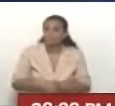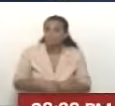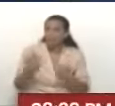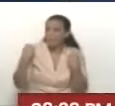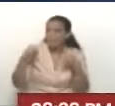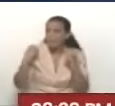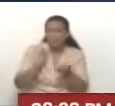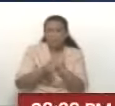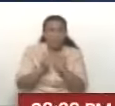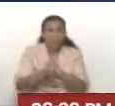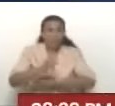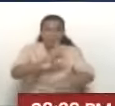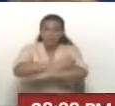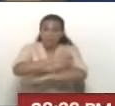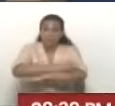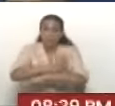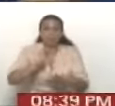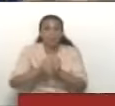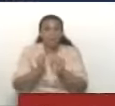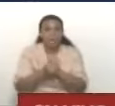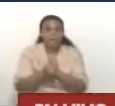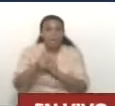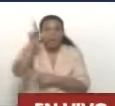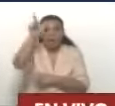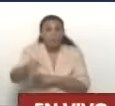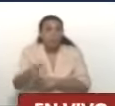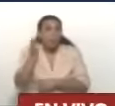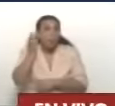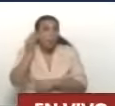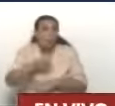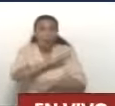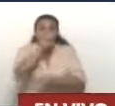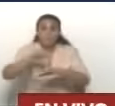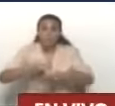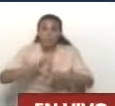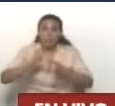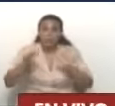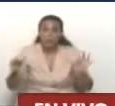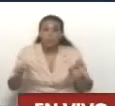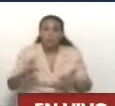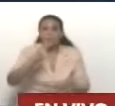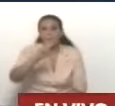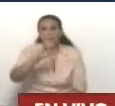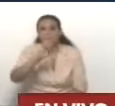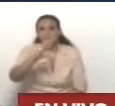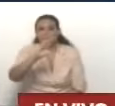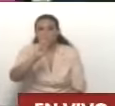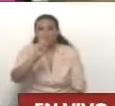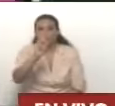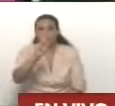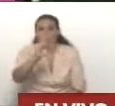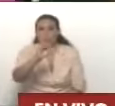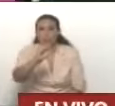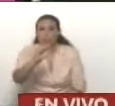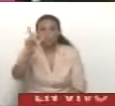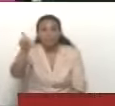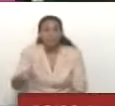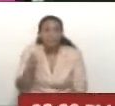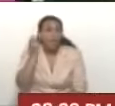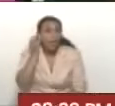práctica deportiva, la disciplina deportiva. Aquí tenemos una campeona nacional, Victoria Velázquez, una joven